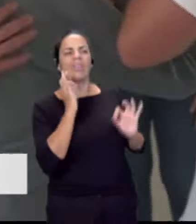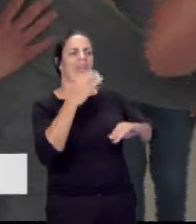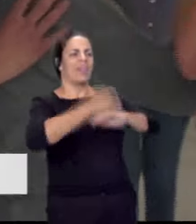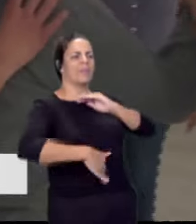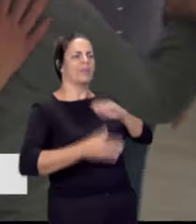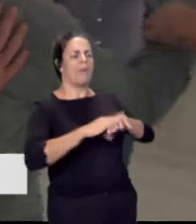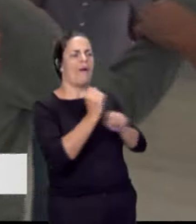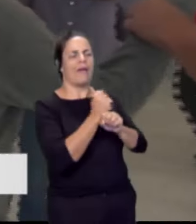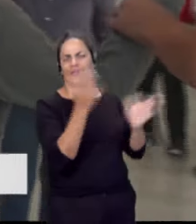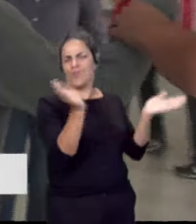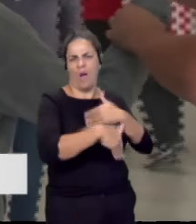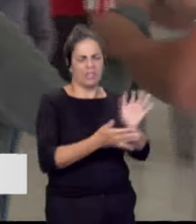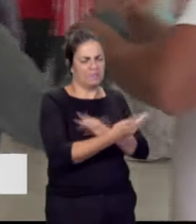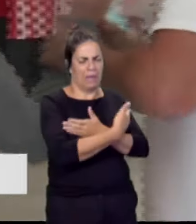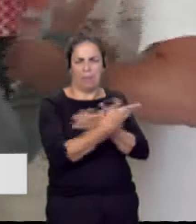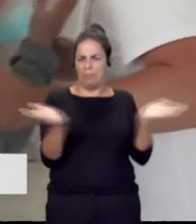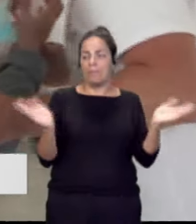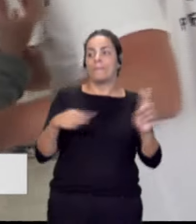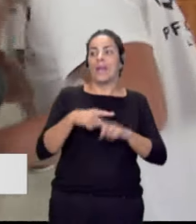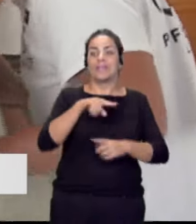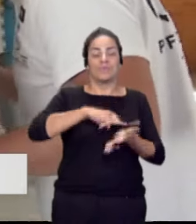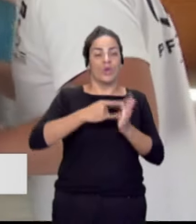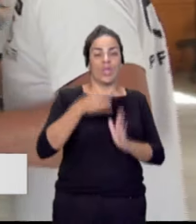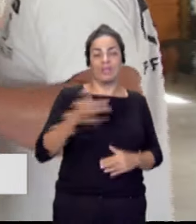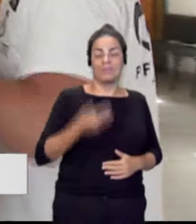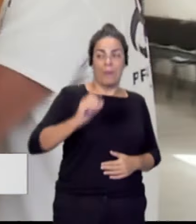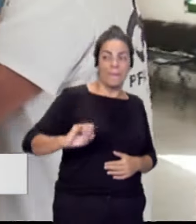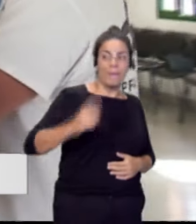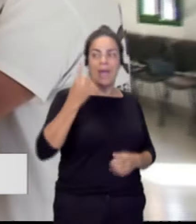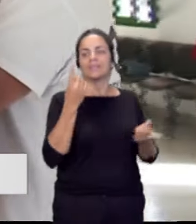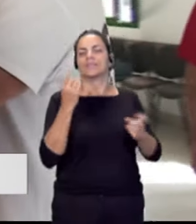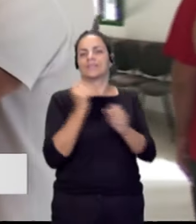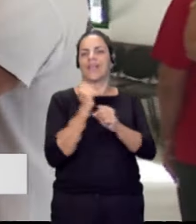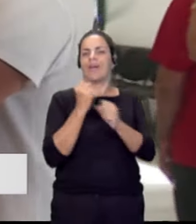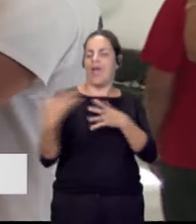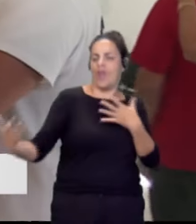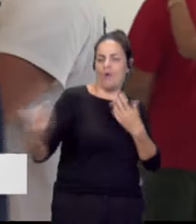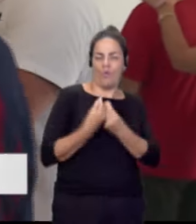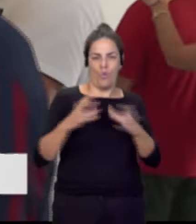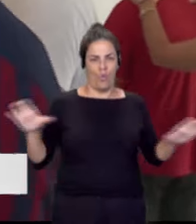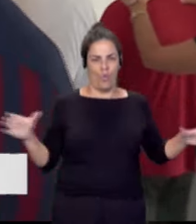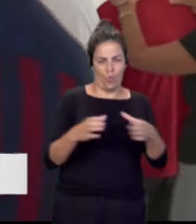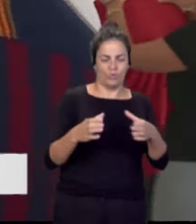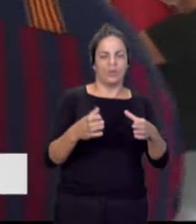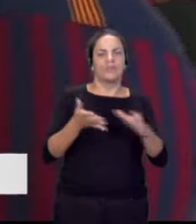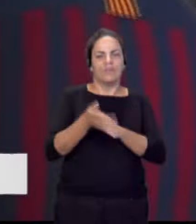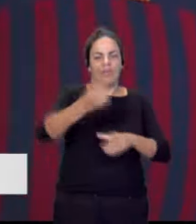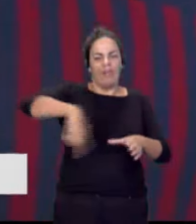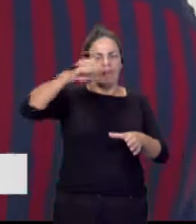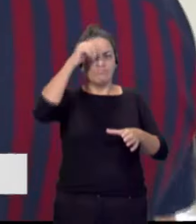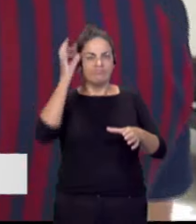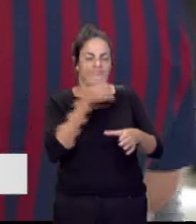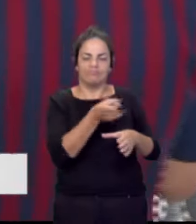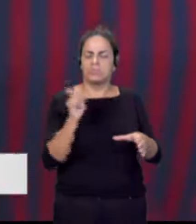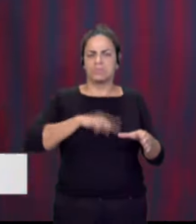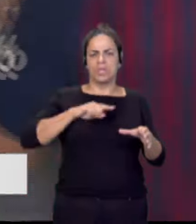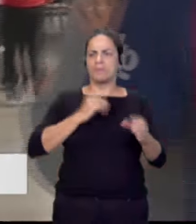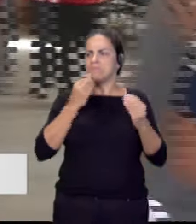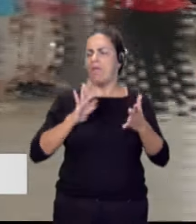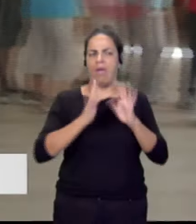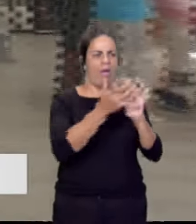Y sobre todo lo más importante de este proyecto es trabajar en compañía, que los chicos y las chicas se sientan bien con ellos y